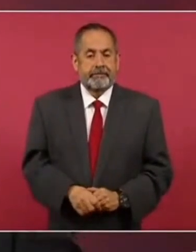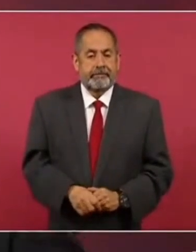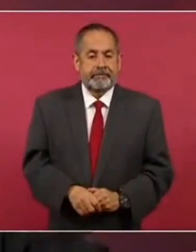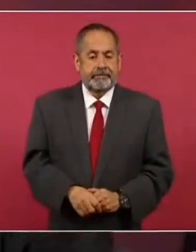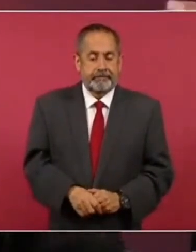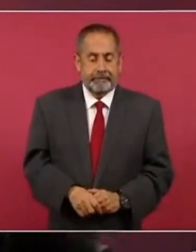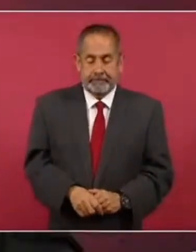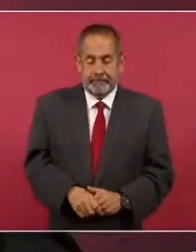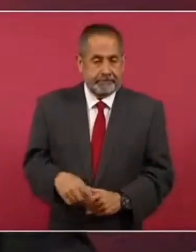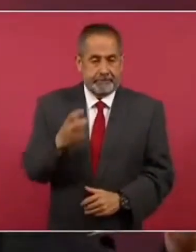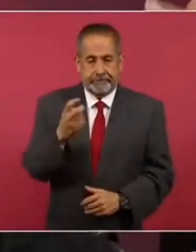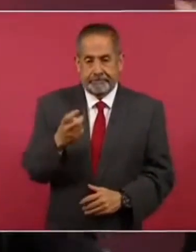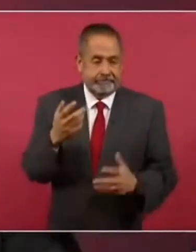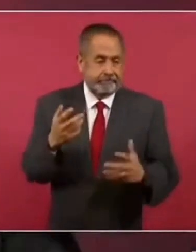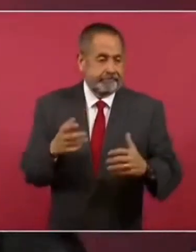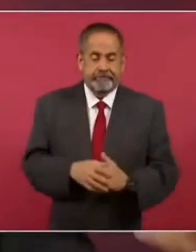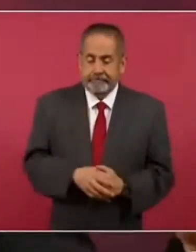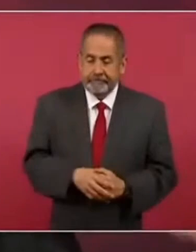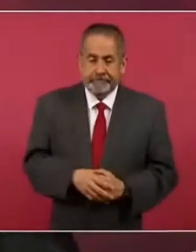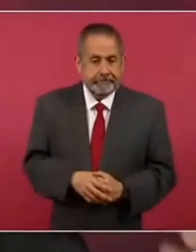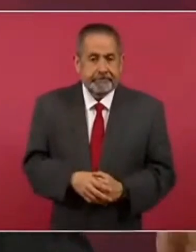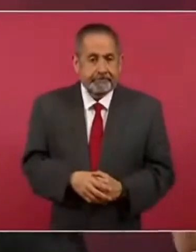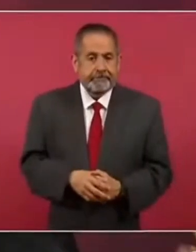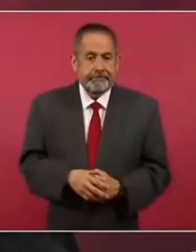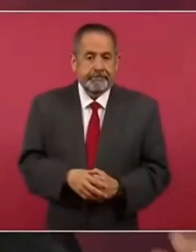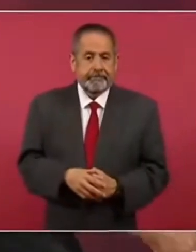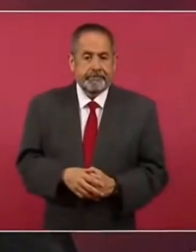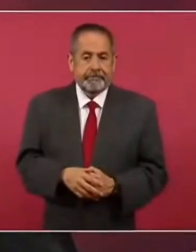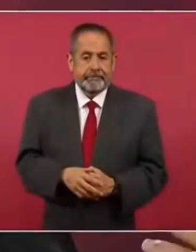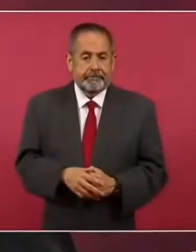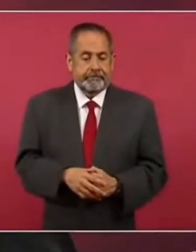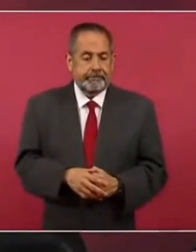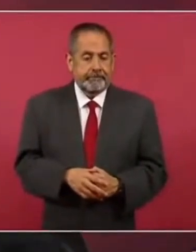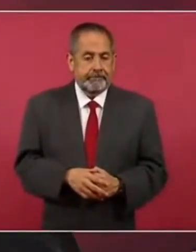Por eso, pues se requiere